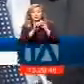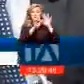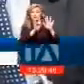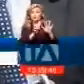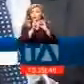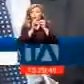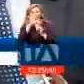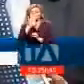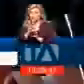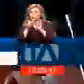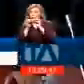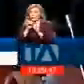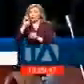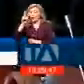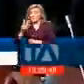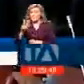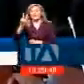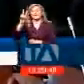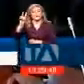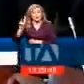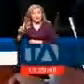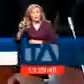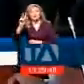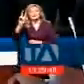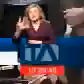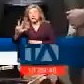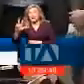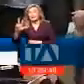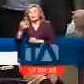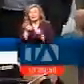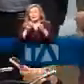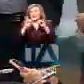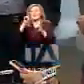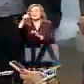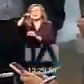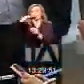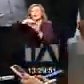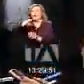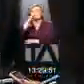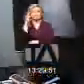PSC, RC, Suma e Independientes, para lo cual necesitan